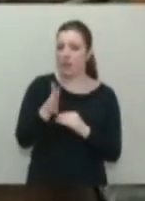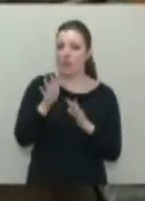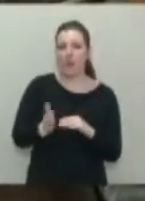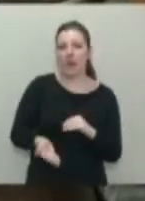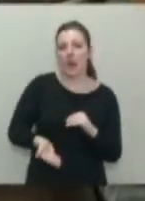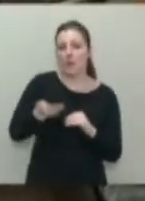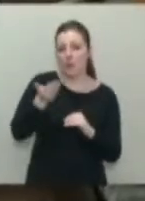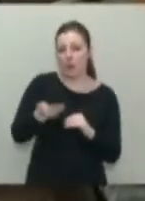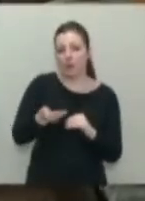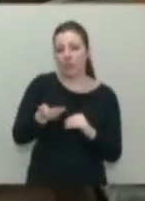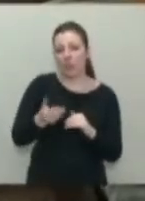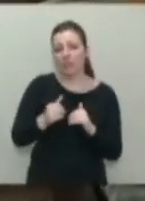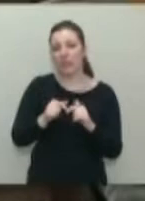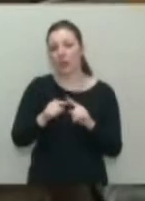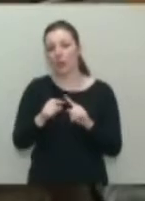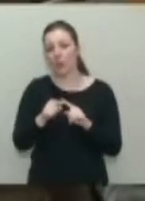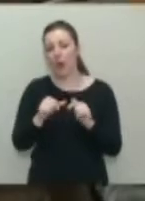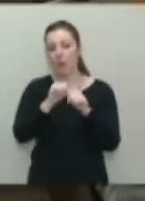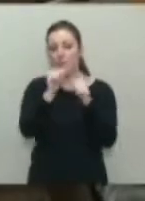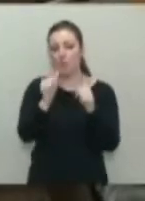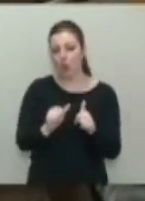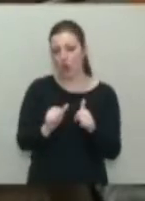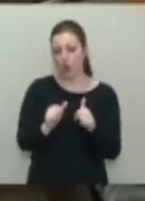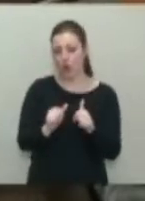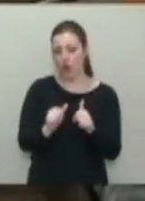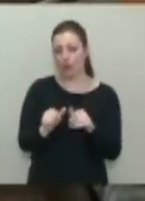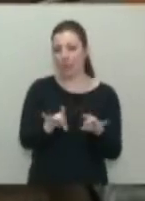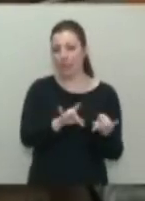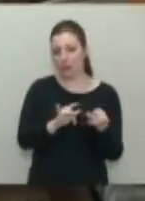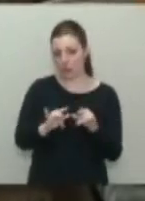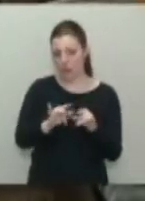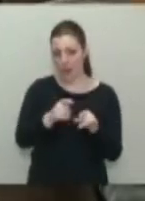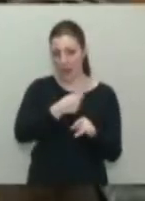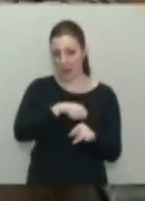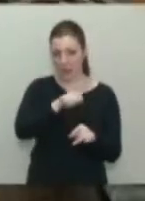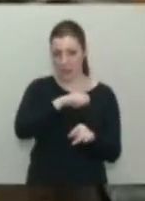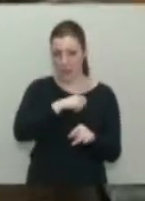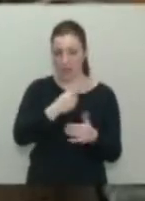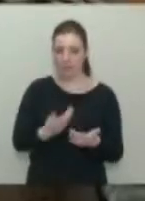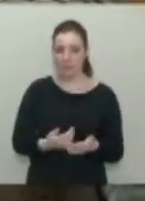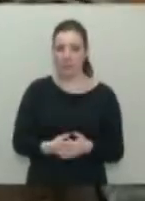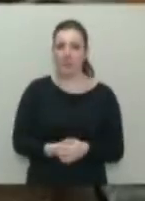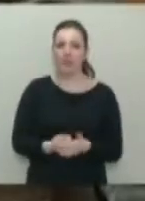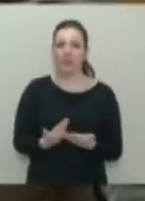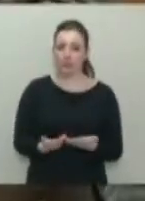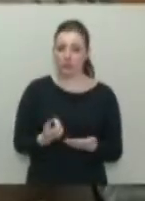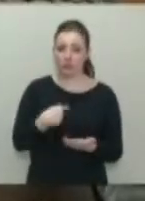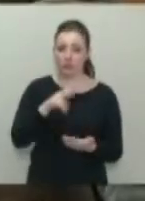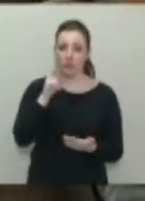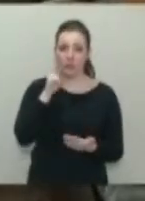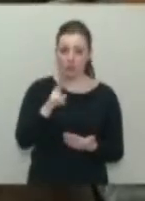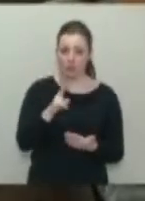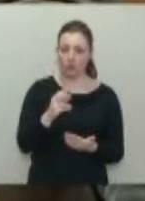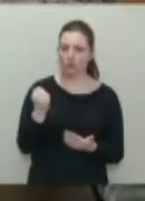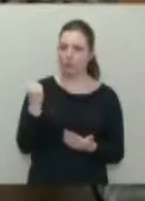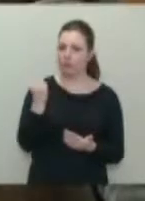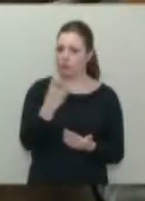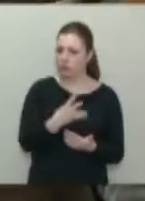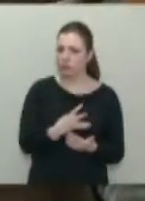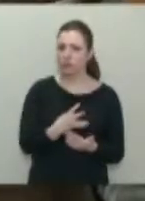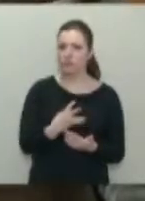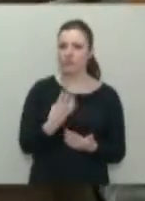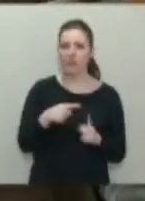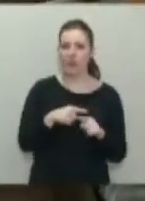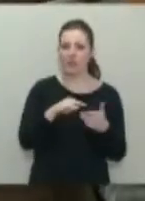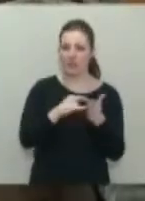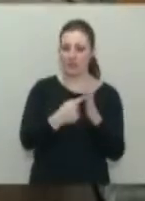del modelo territorial, del modelo de distribución territorial del poder en nuestro país. Desgraciadamente, hemos visto reiteradamente como todos los